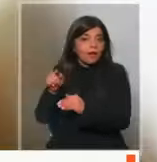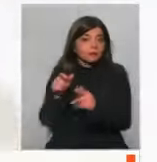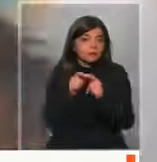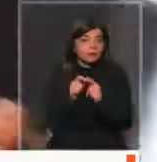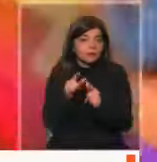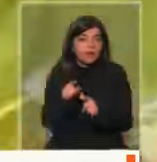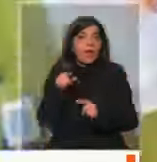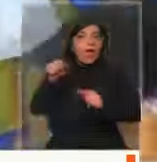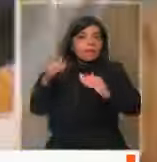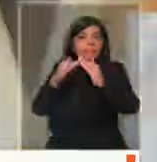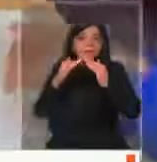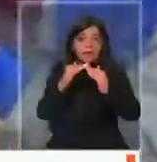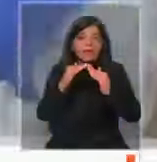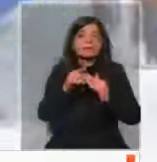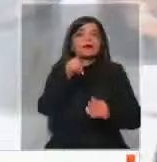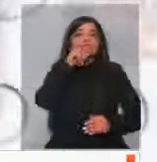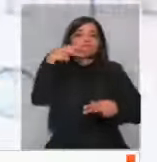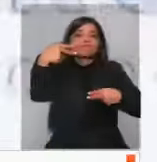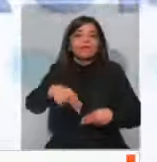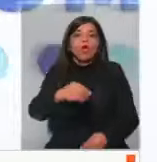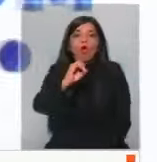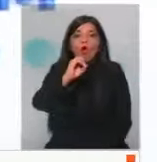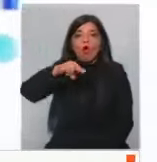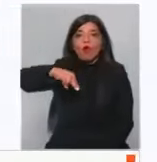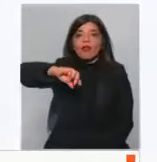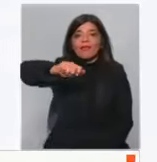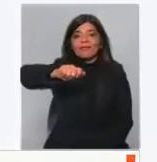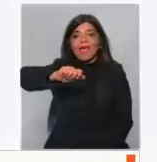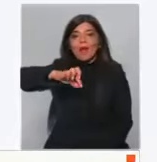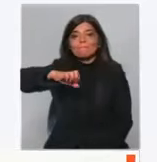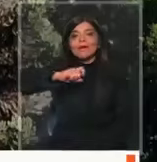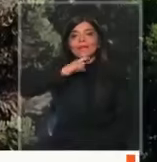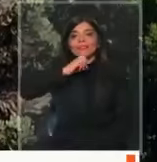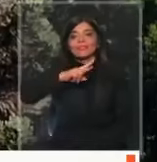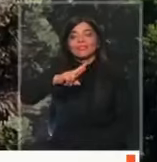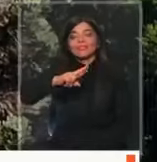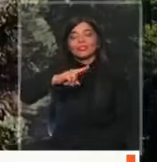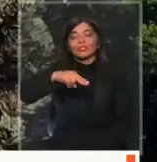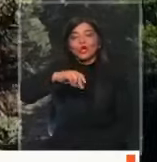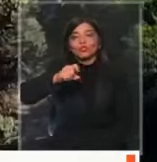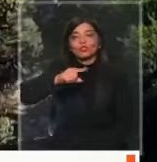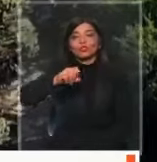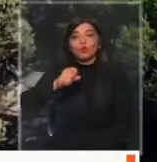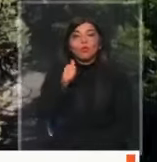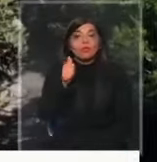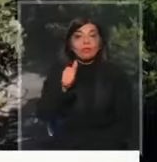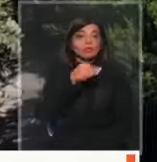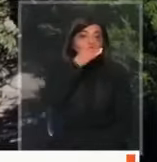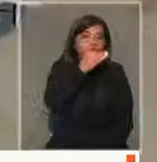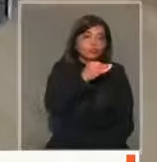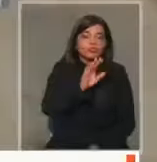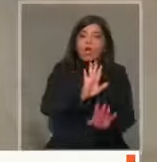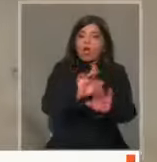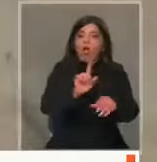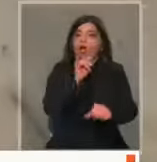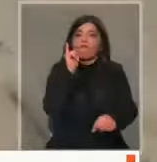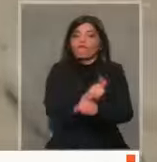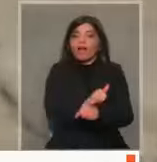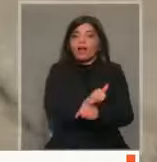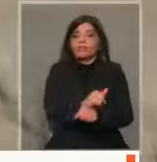Esta residencia pertenece a la ONG Pater Nostrum. Su director afirma que las denuncias son falsas y